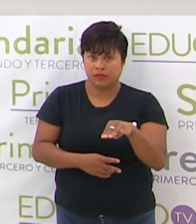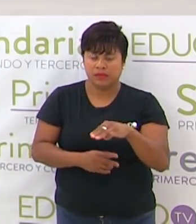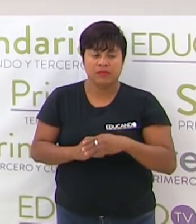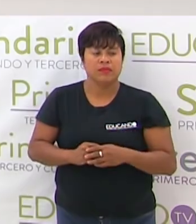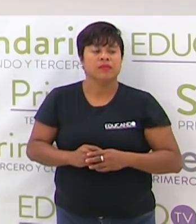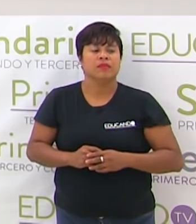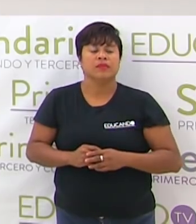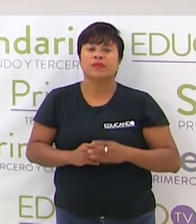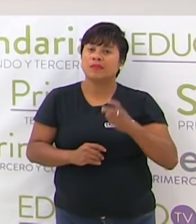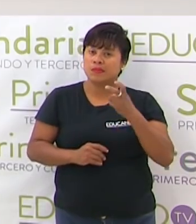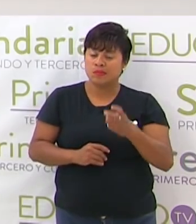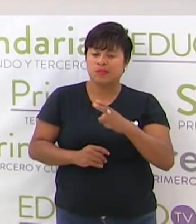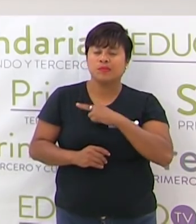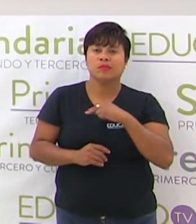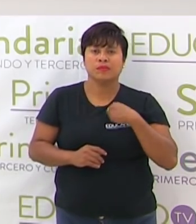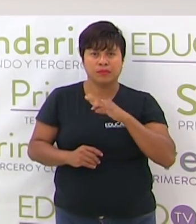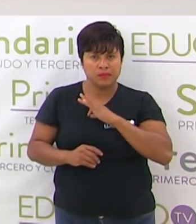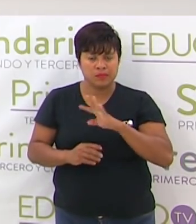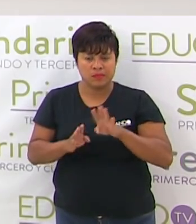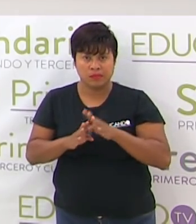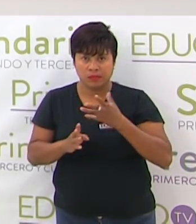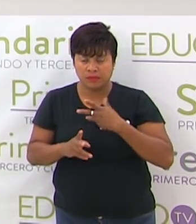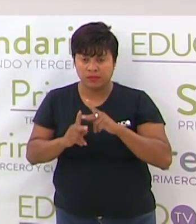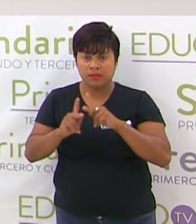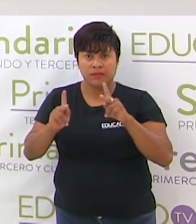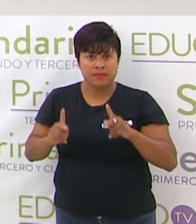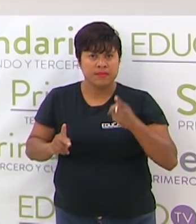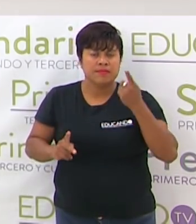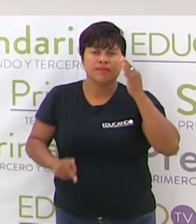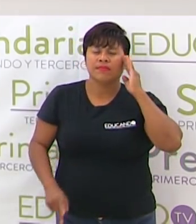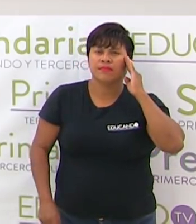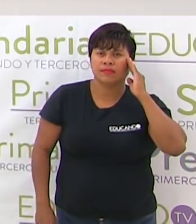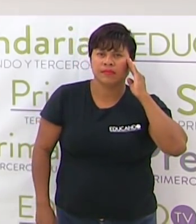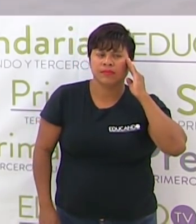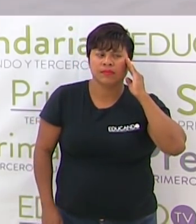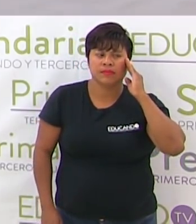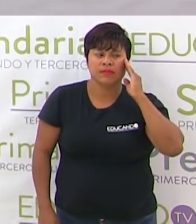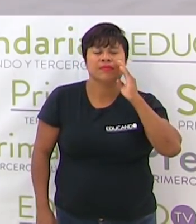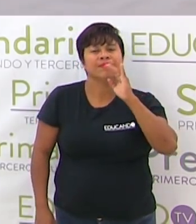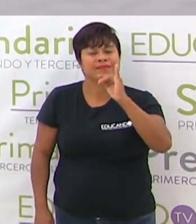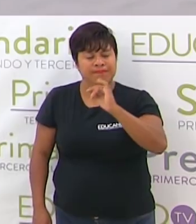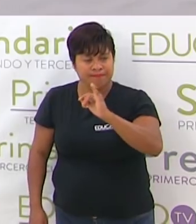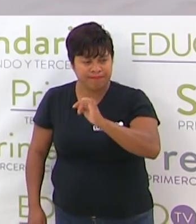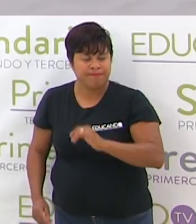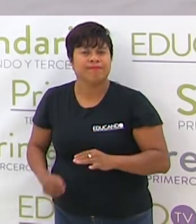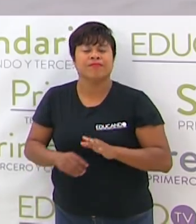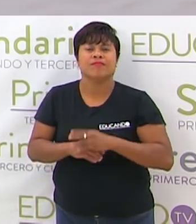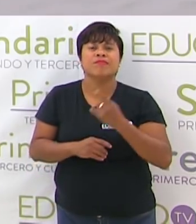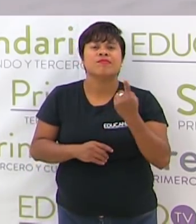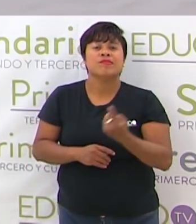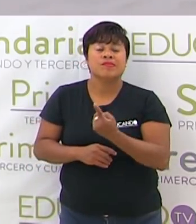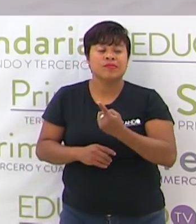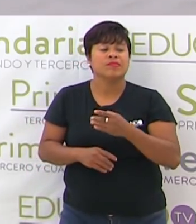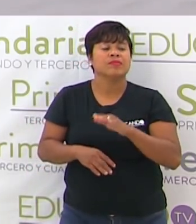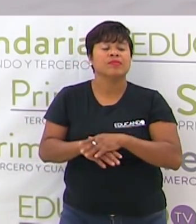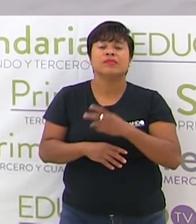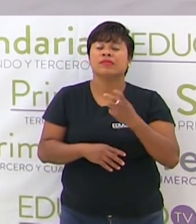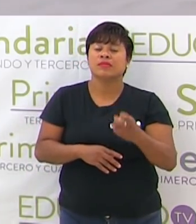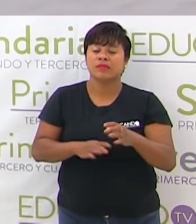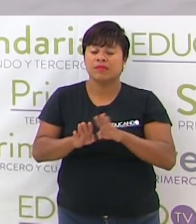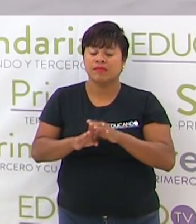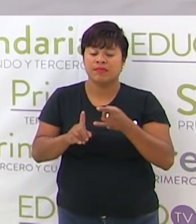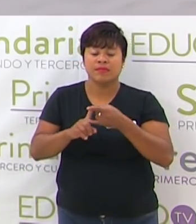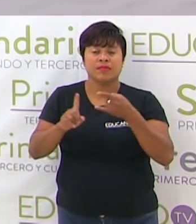centímetros. ¿Con eso ya puedo obtener el perímetro? ¿Tú qué dices? ¿Verdad que sí? ¿Por qué? Porque